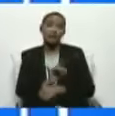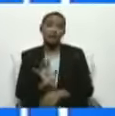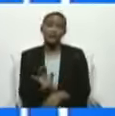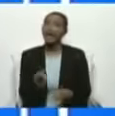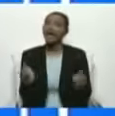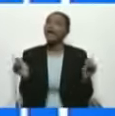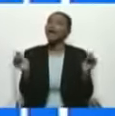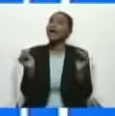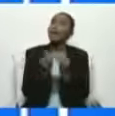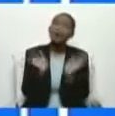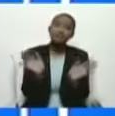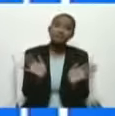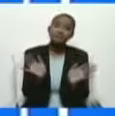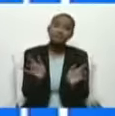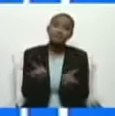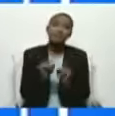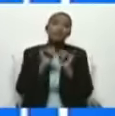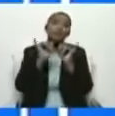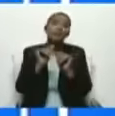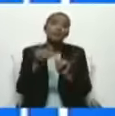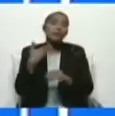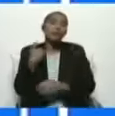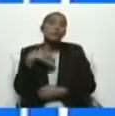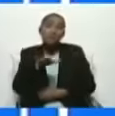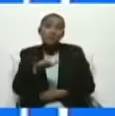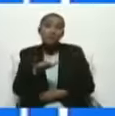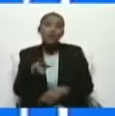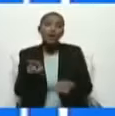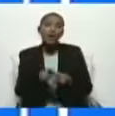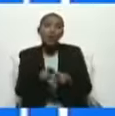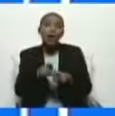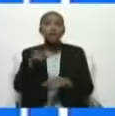Igual que la ultraderecha mexicana,